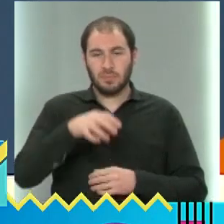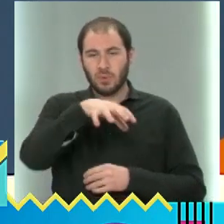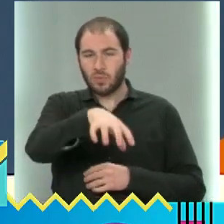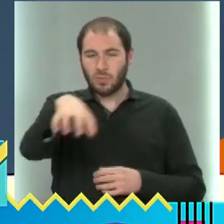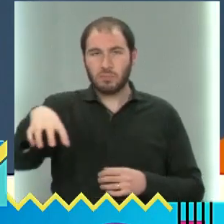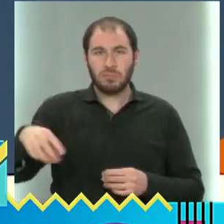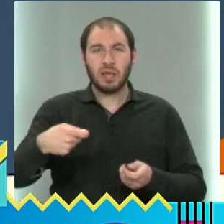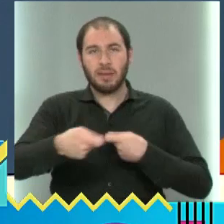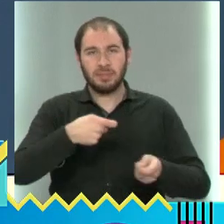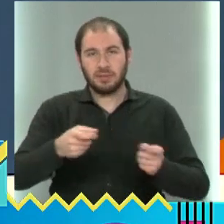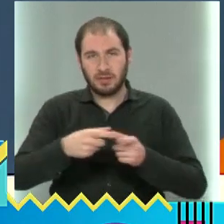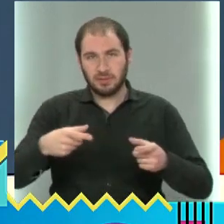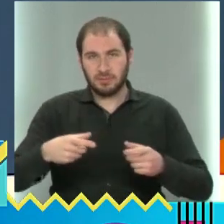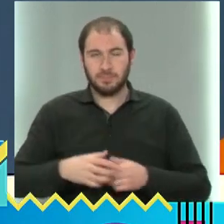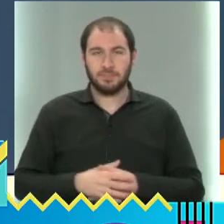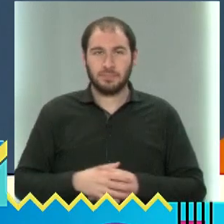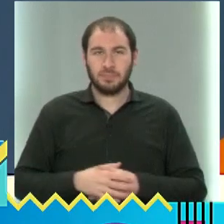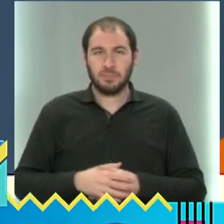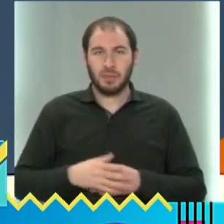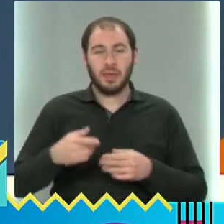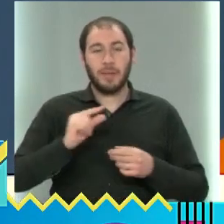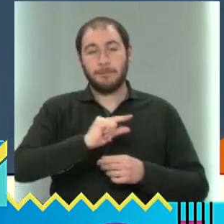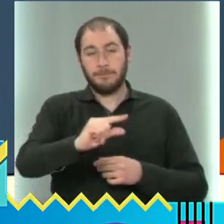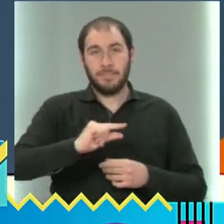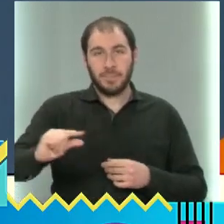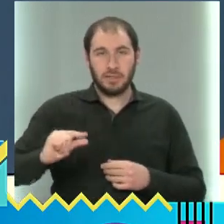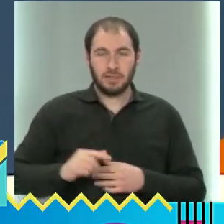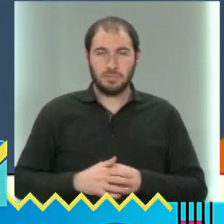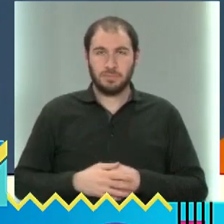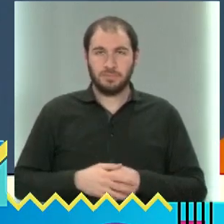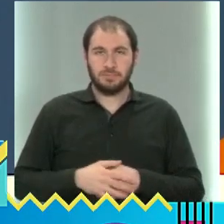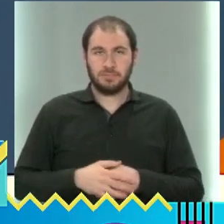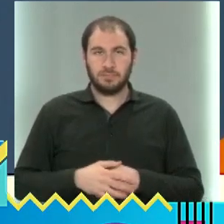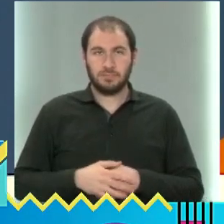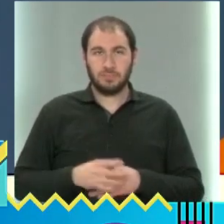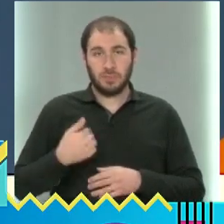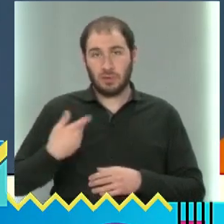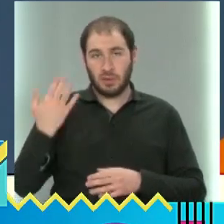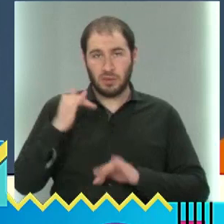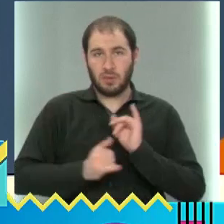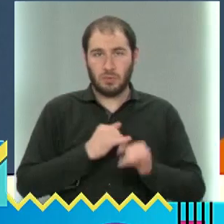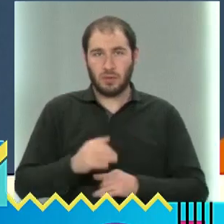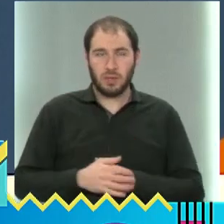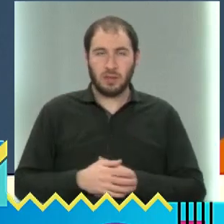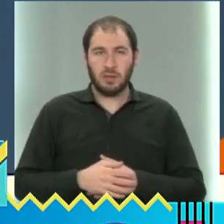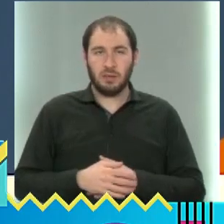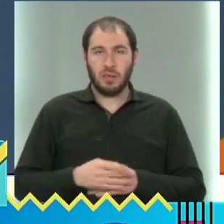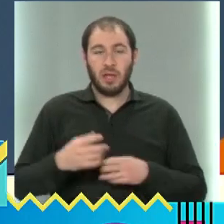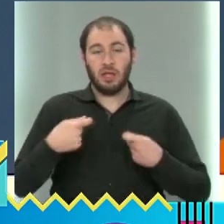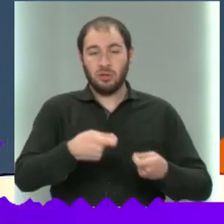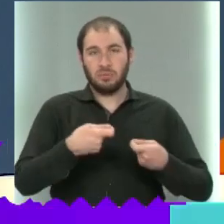sectorización de las pequeñas y medianas empresas, línea de crédito, es decir, yo dije recién, se le dio un